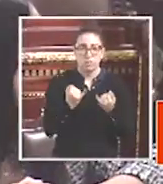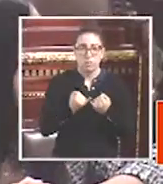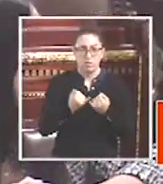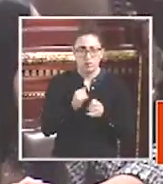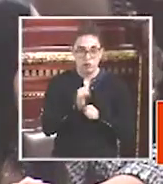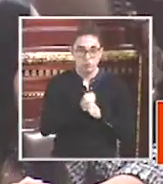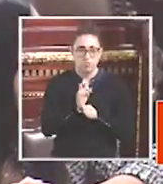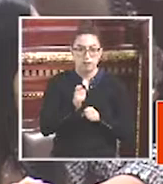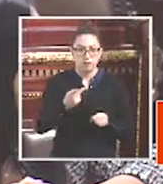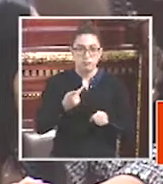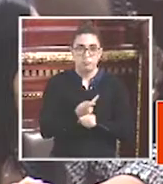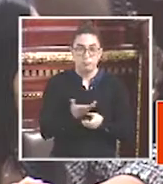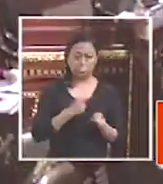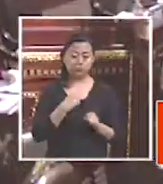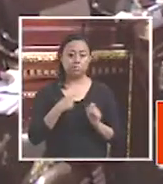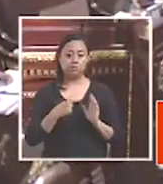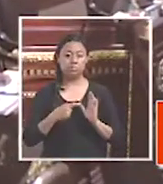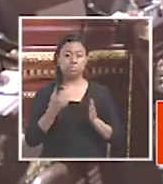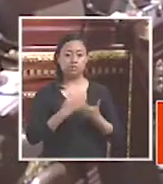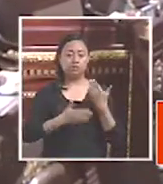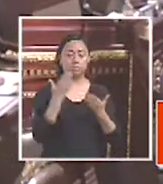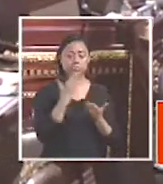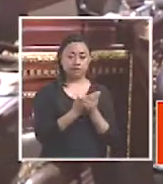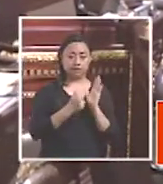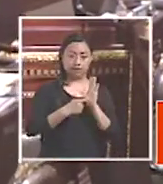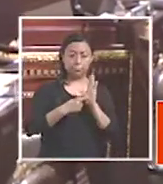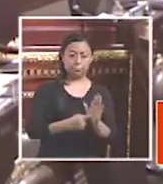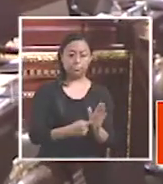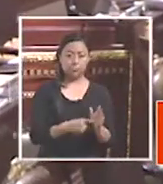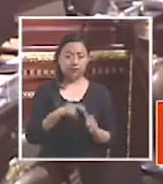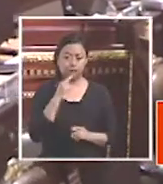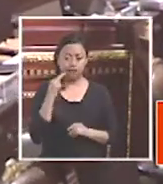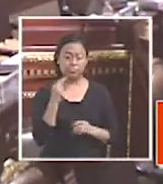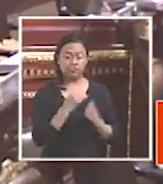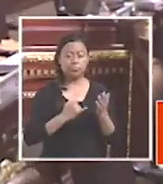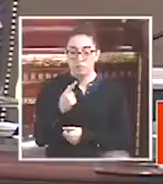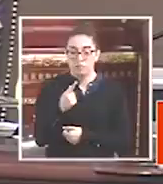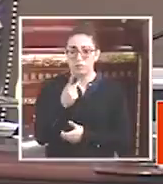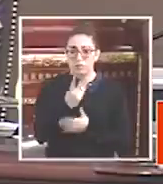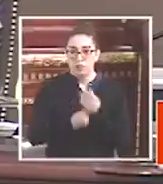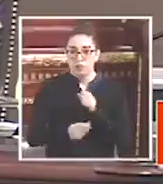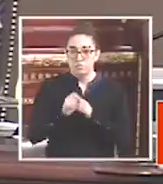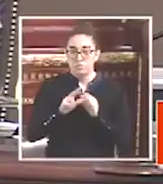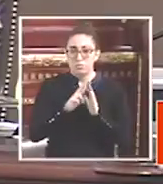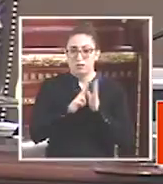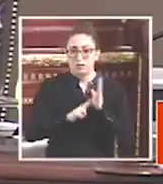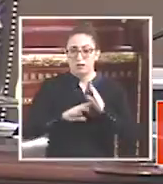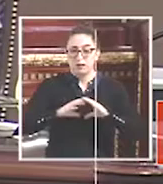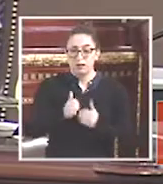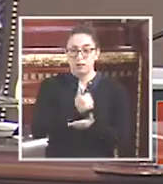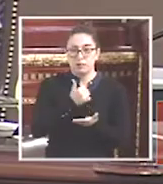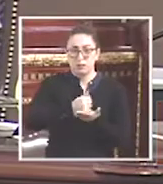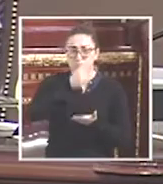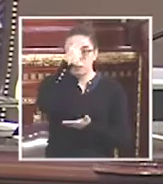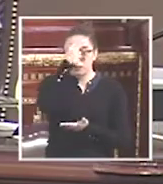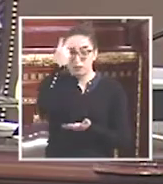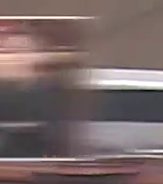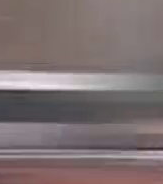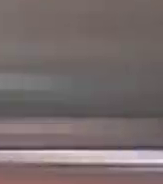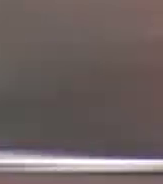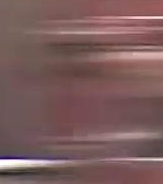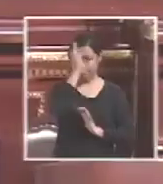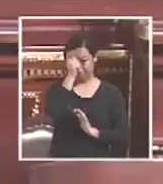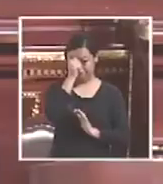con prisión, para que promuevan las iniciativas necesarias a fin de que las mujeres que se encuentran privadas de su libertad por haber abortado sean